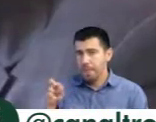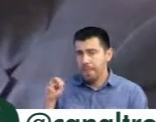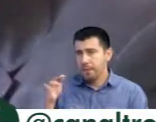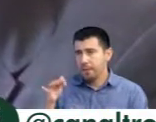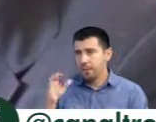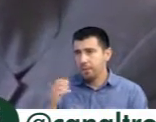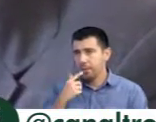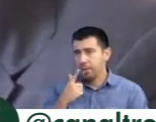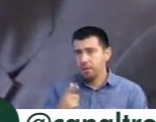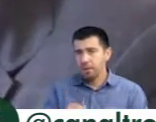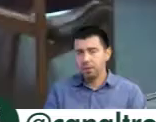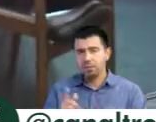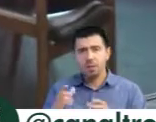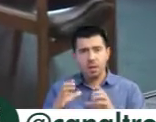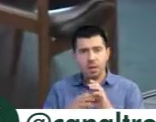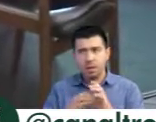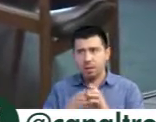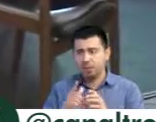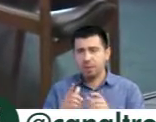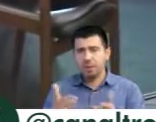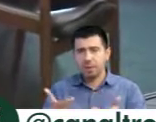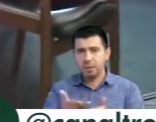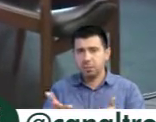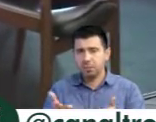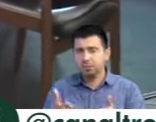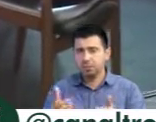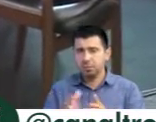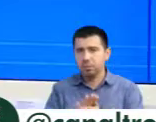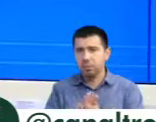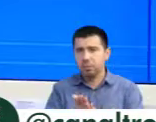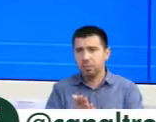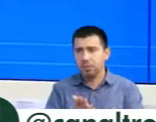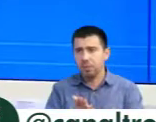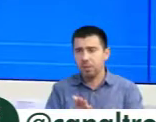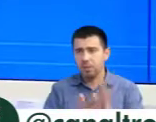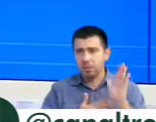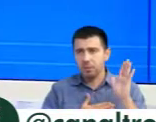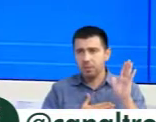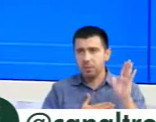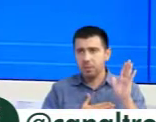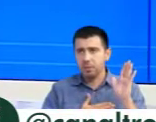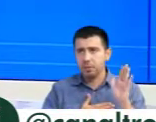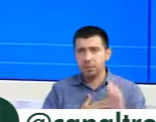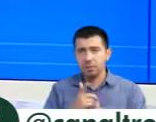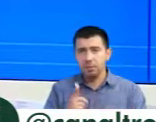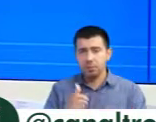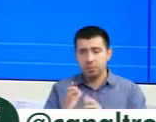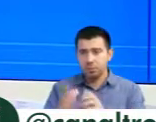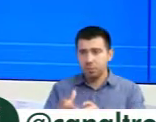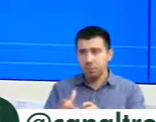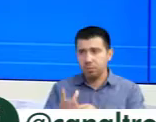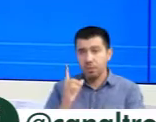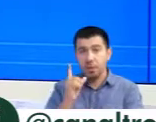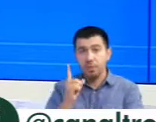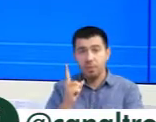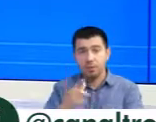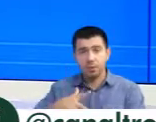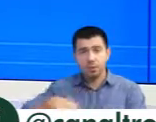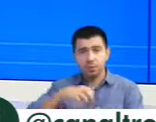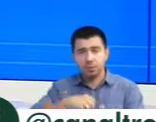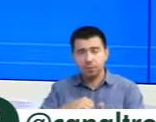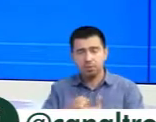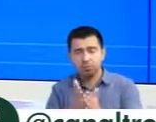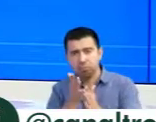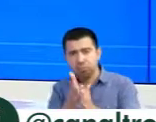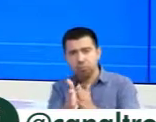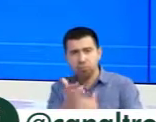cámaras legislativas frente a este nuevo pacto por la paz. La clase de política en Santander manifestó su pensamiento sobre